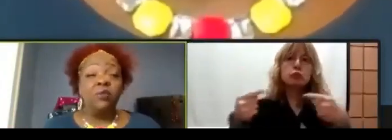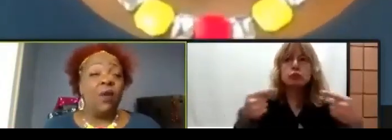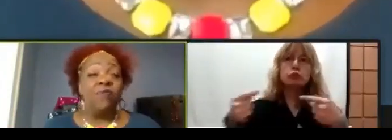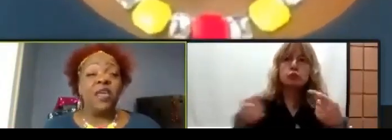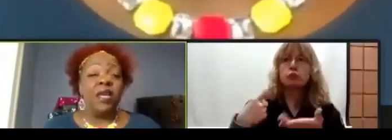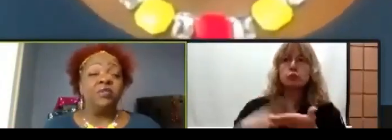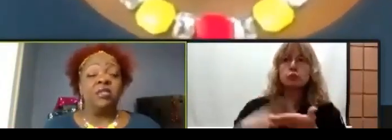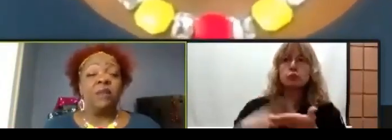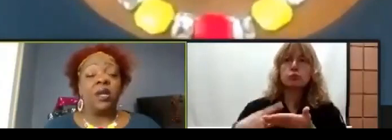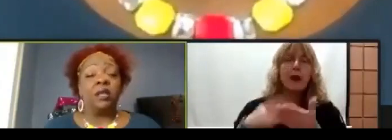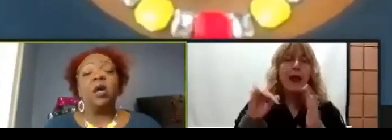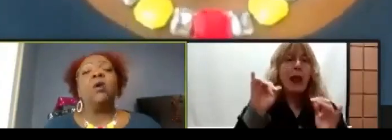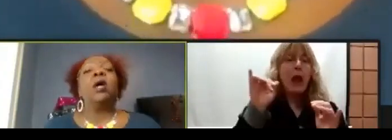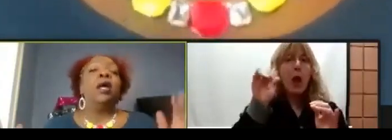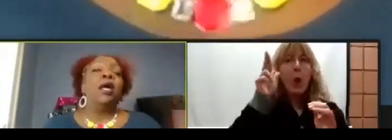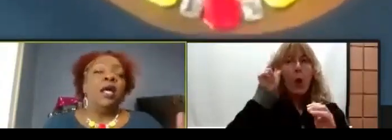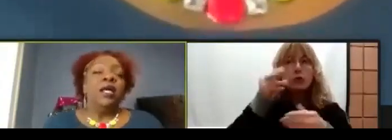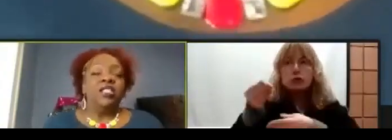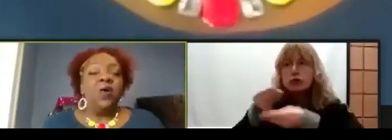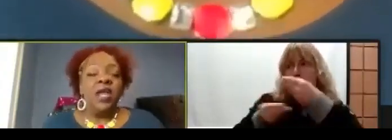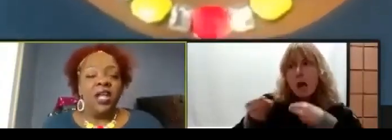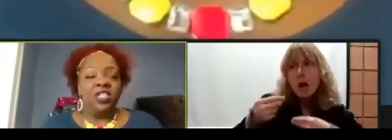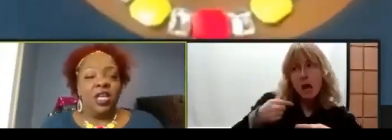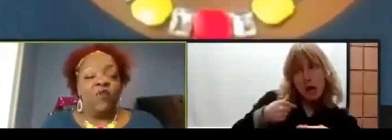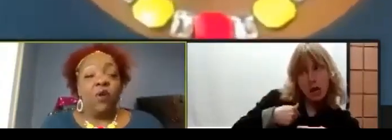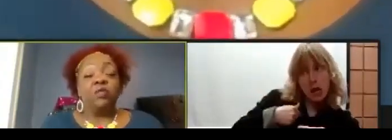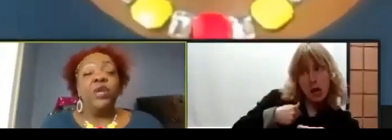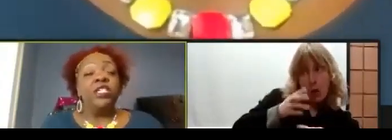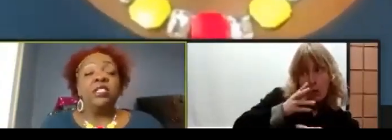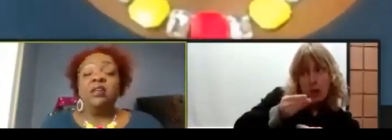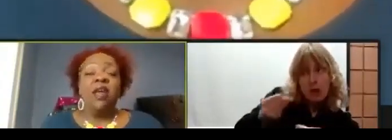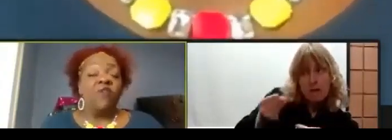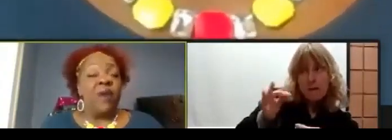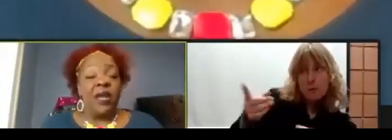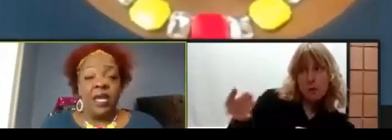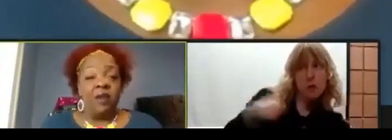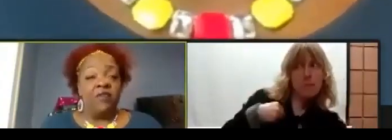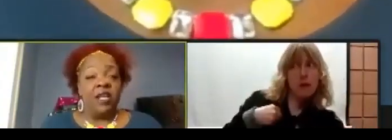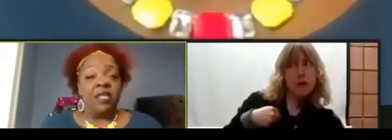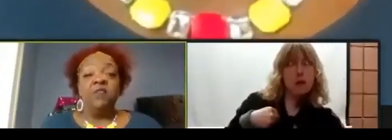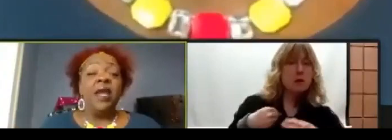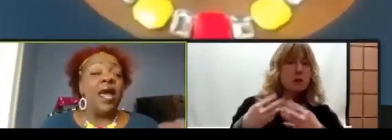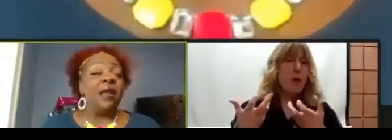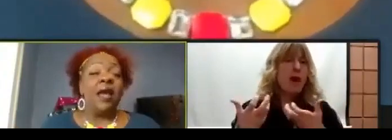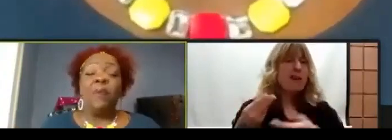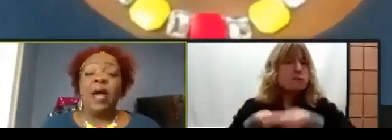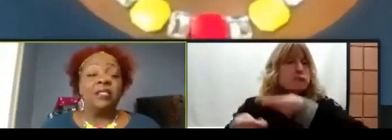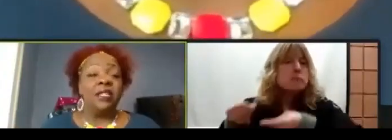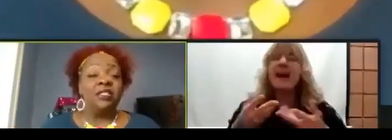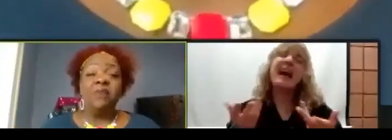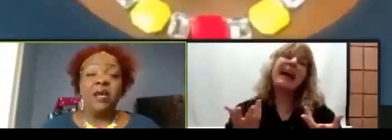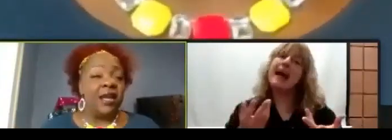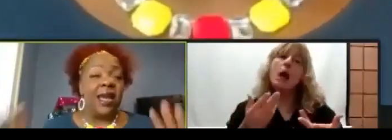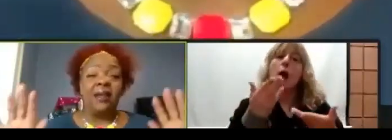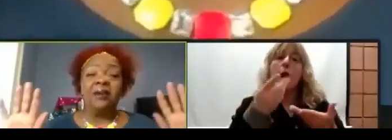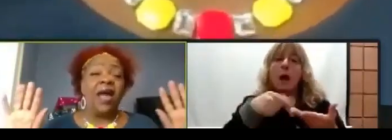están diciendo que hagan una cosa y pidan otra entonces en todo ocupamos que todos estén en esto tal vez